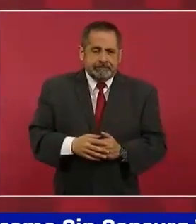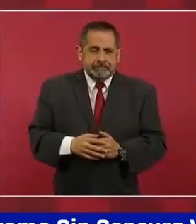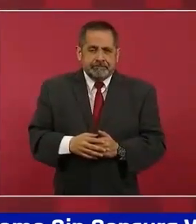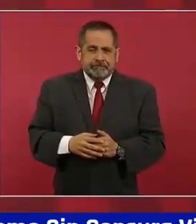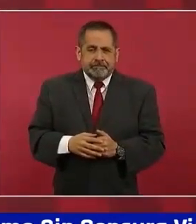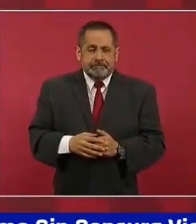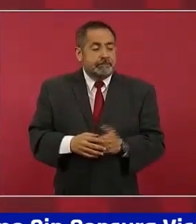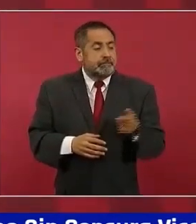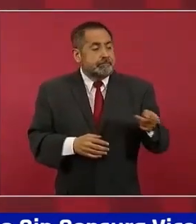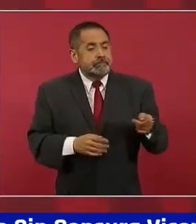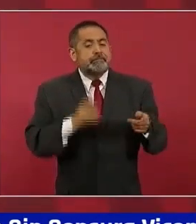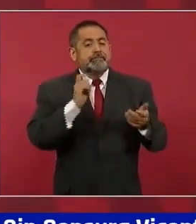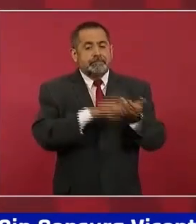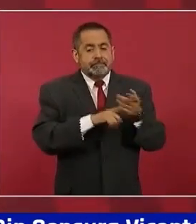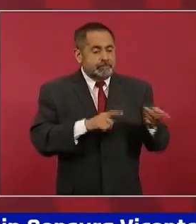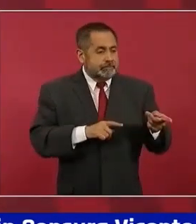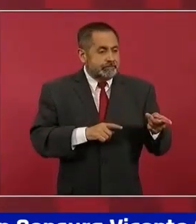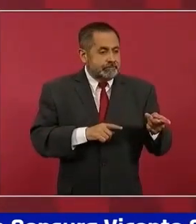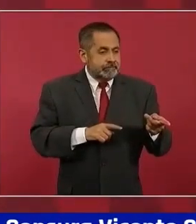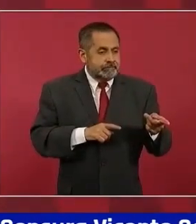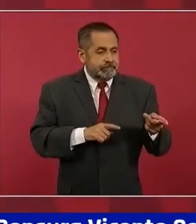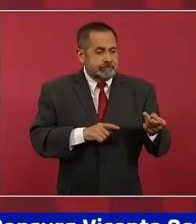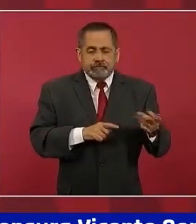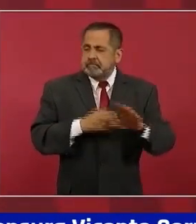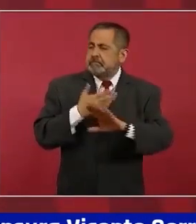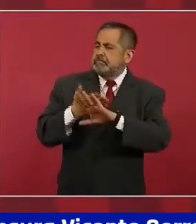pero todo eso tiene un efecto de boomerang.